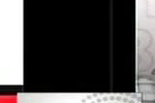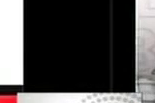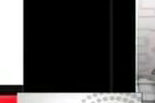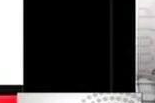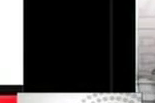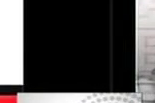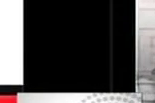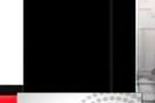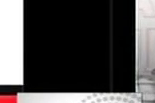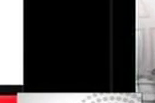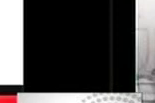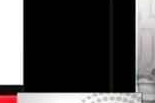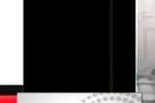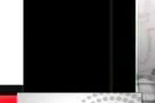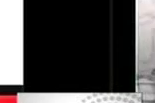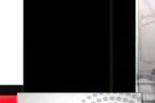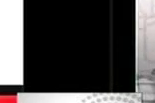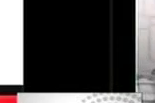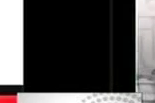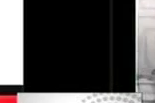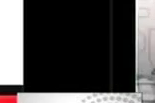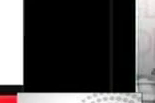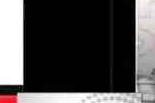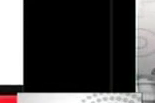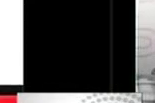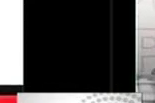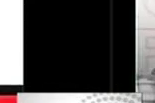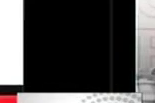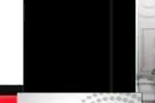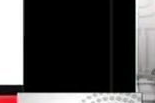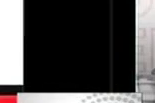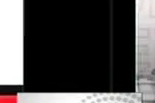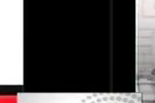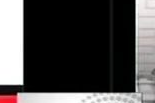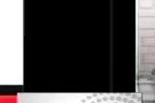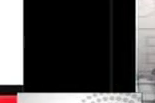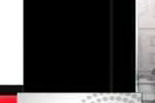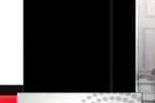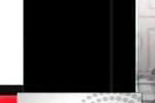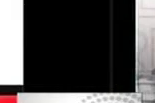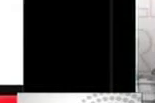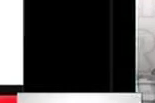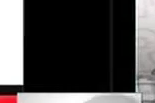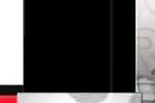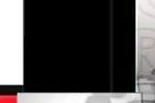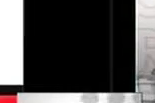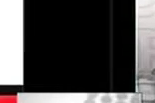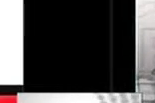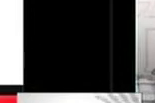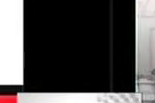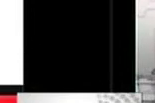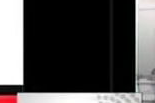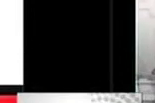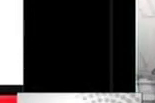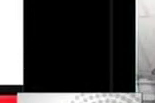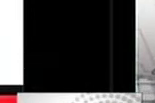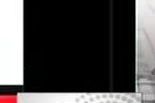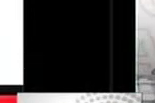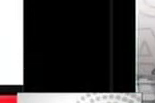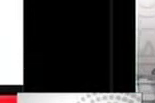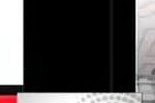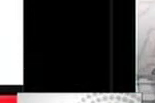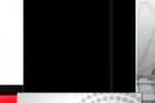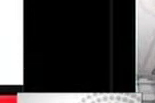digamos, de compras que facilite a los distintos organismos del Estado, ¿no? Y entonces este es Perú Compras,